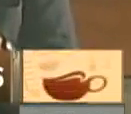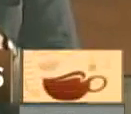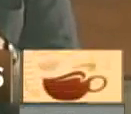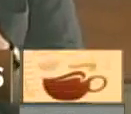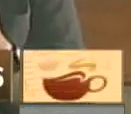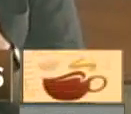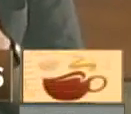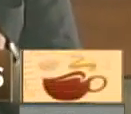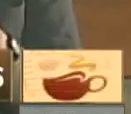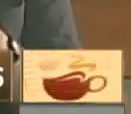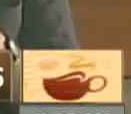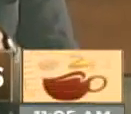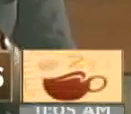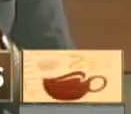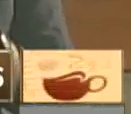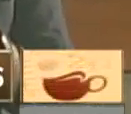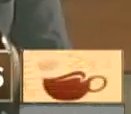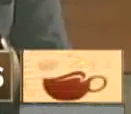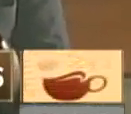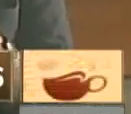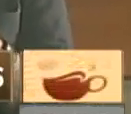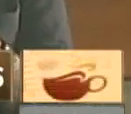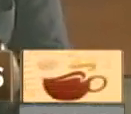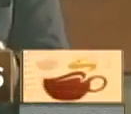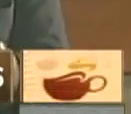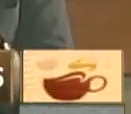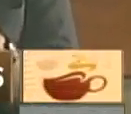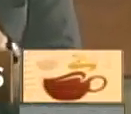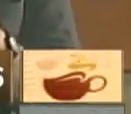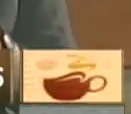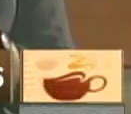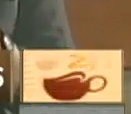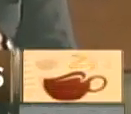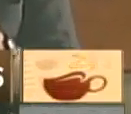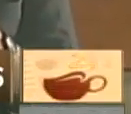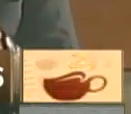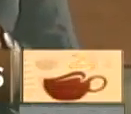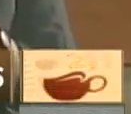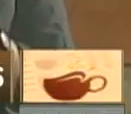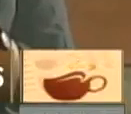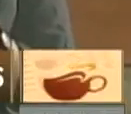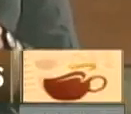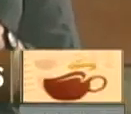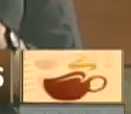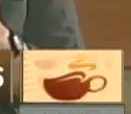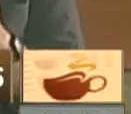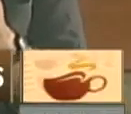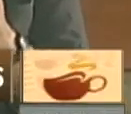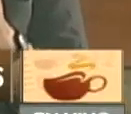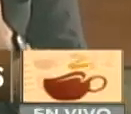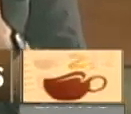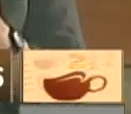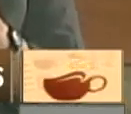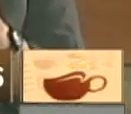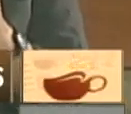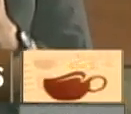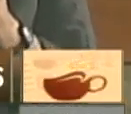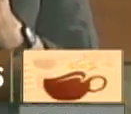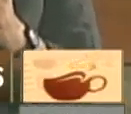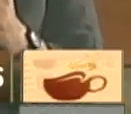No creo que Venezuela pudiera sobrevivir sin tener un horizonte socialista. En Estados Unidos tenemos más de 140 millones de